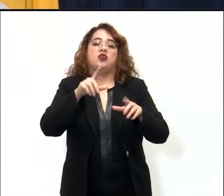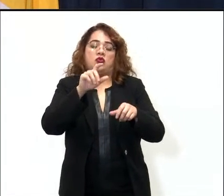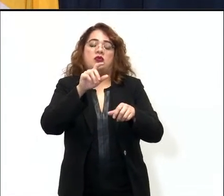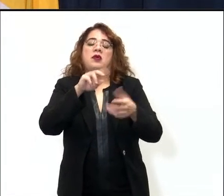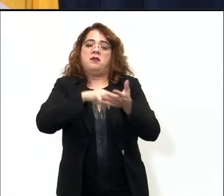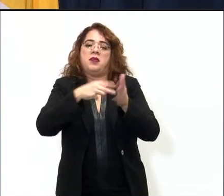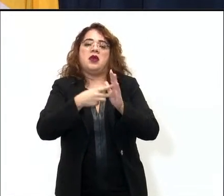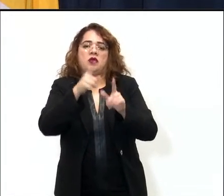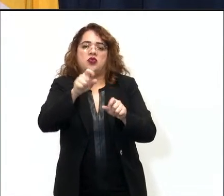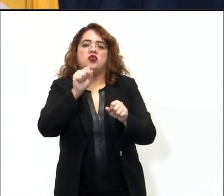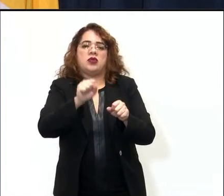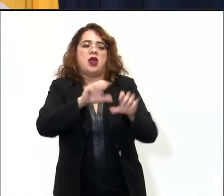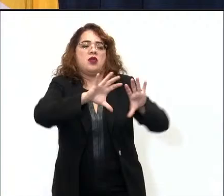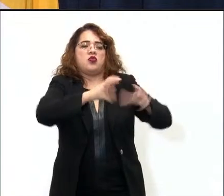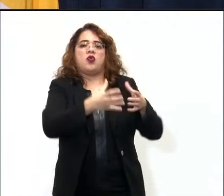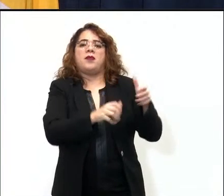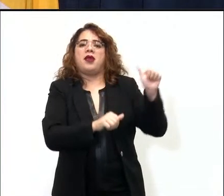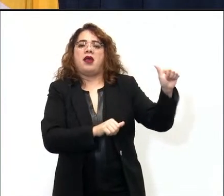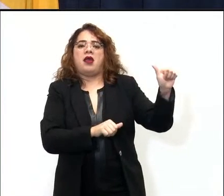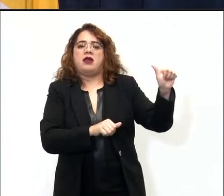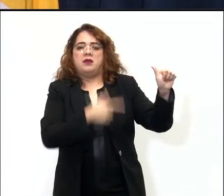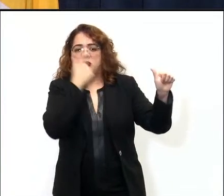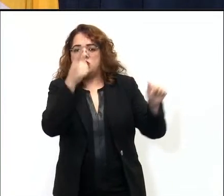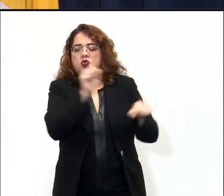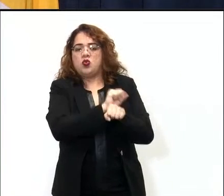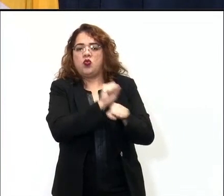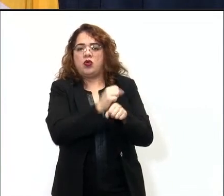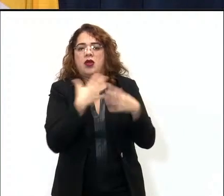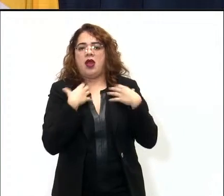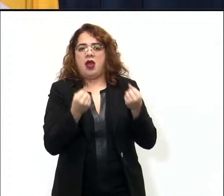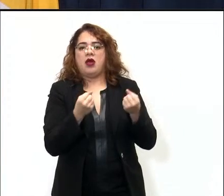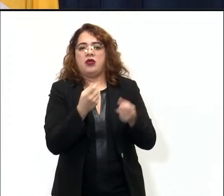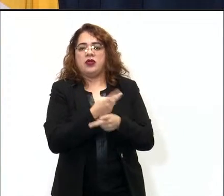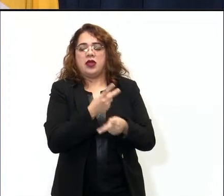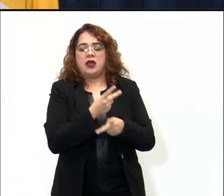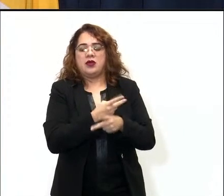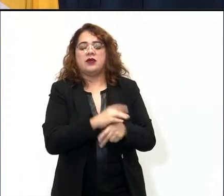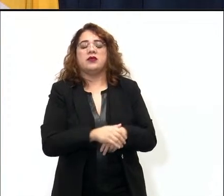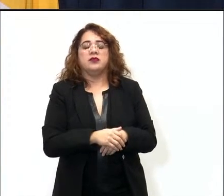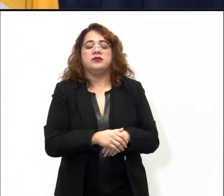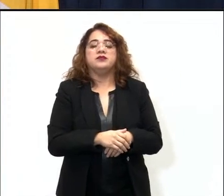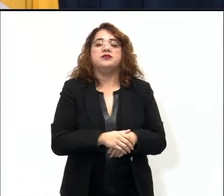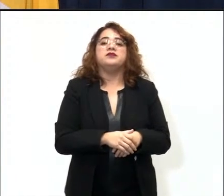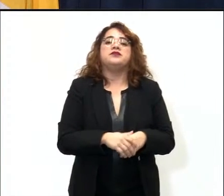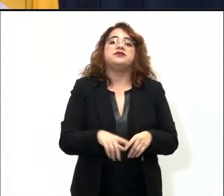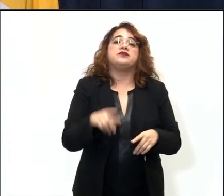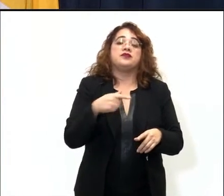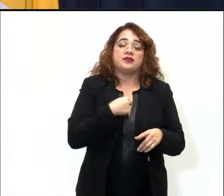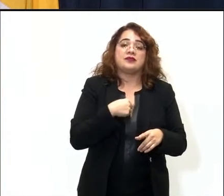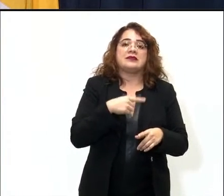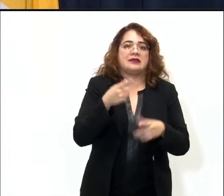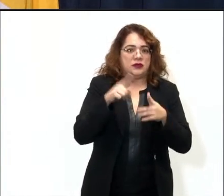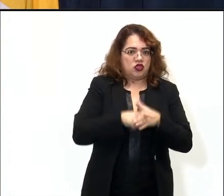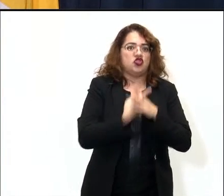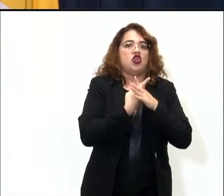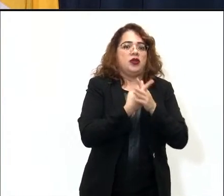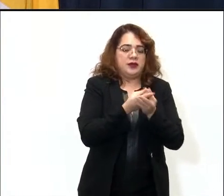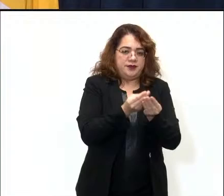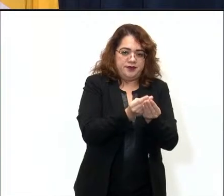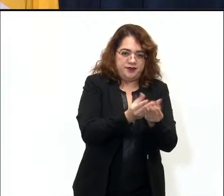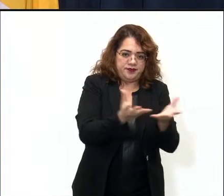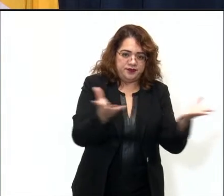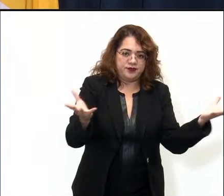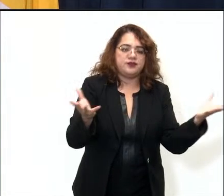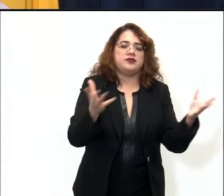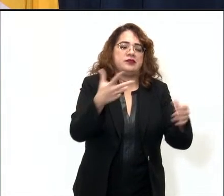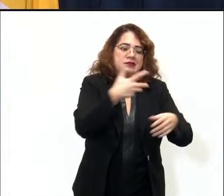para recibir esa vacuna primero. Hace unas semanas comenzamos a administrar la vacuna COVID-19 a todo